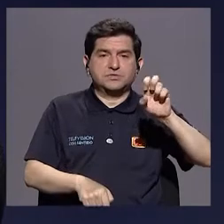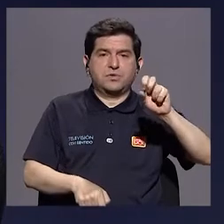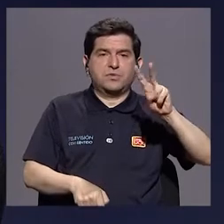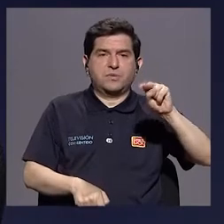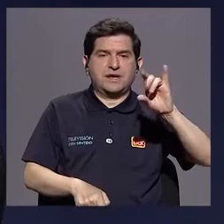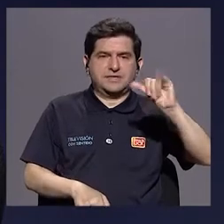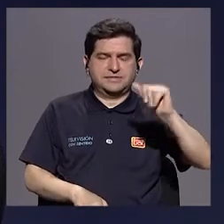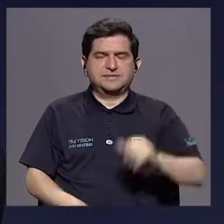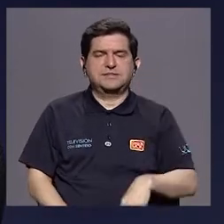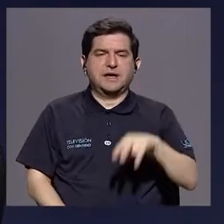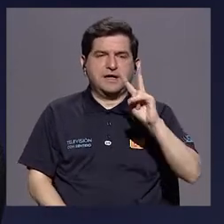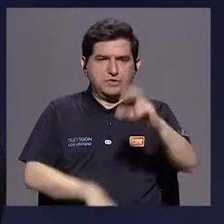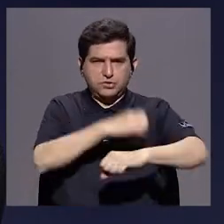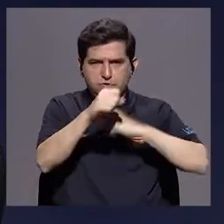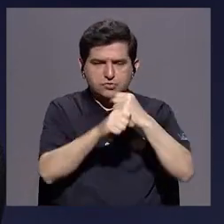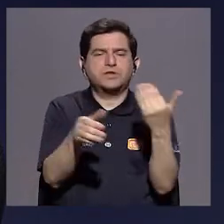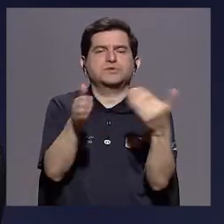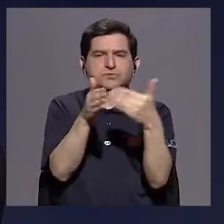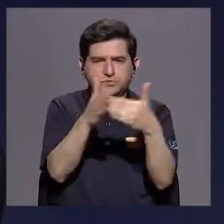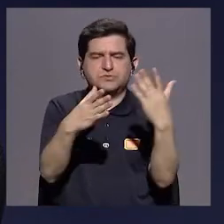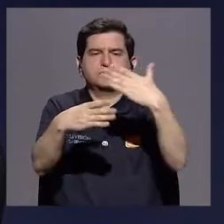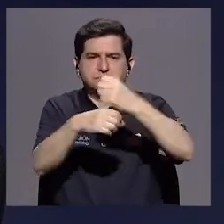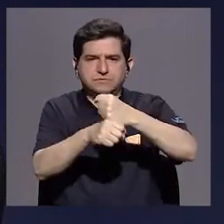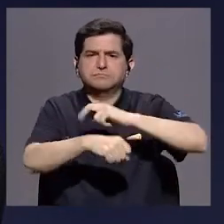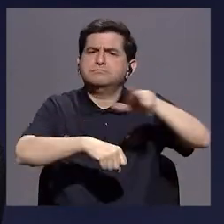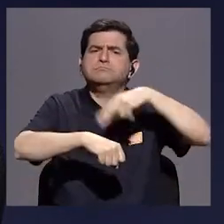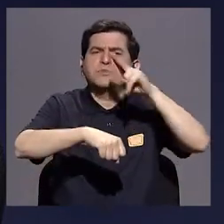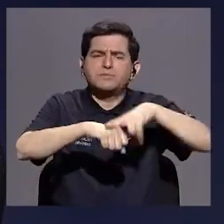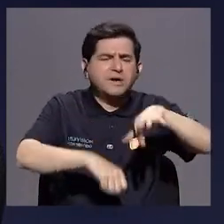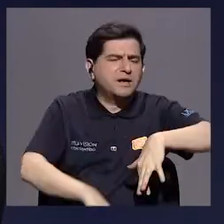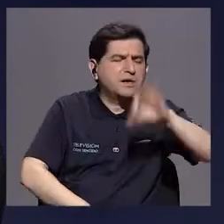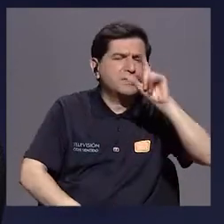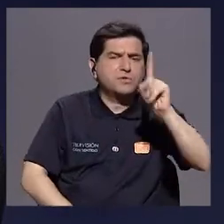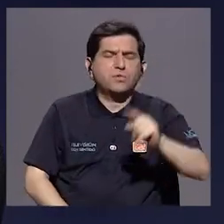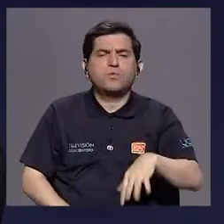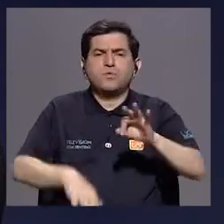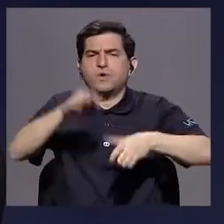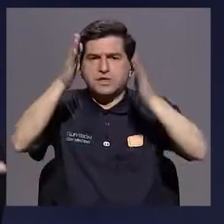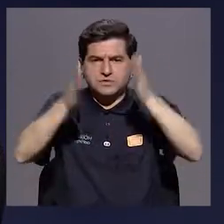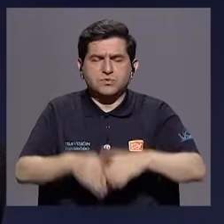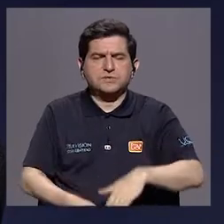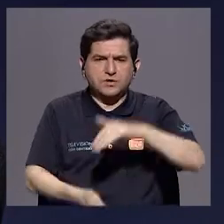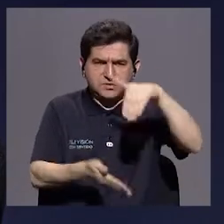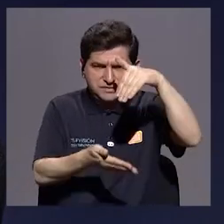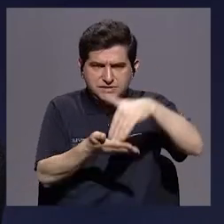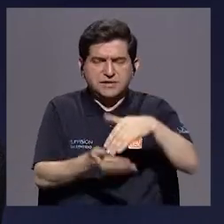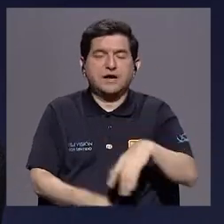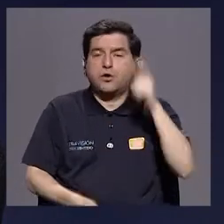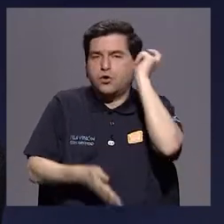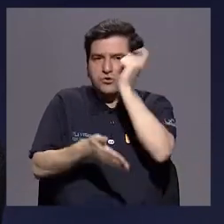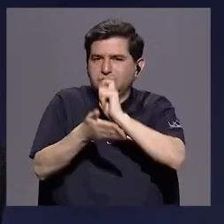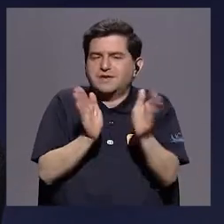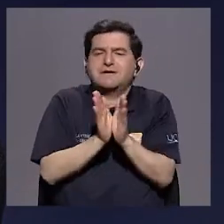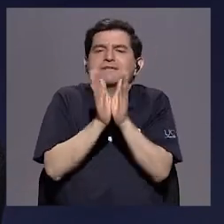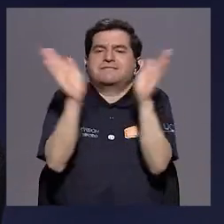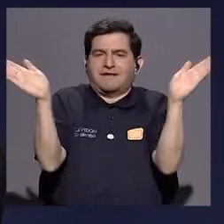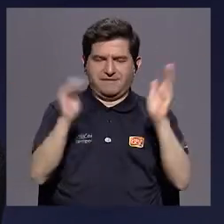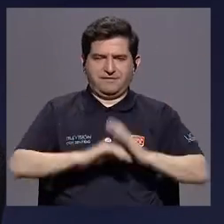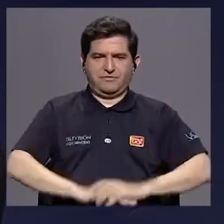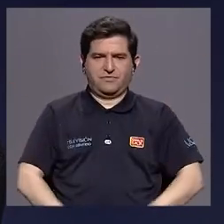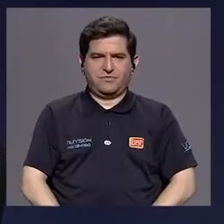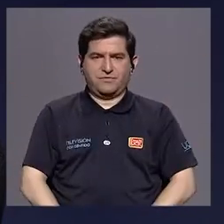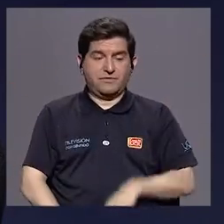cada dos años y usualmente se escoge un curador central o un secretario general que